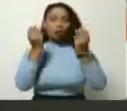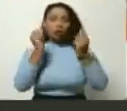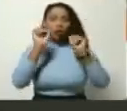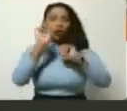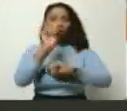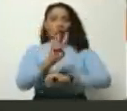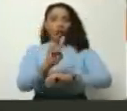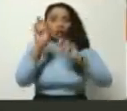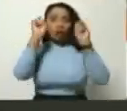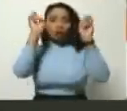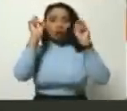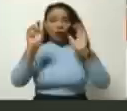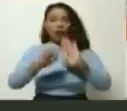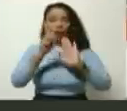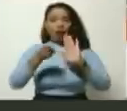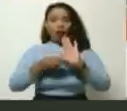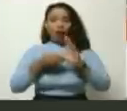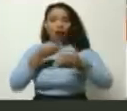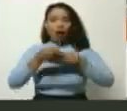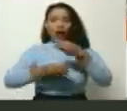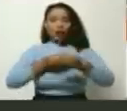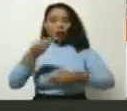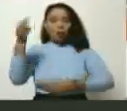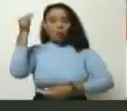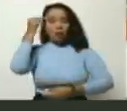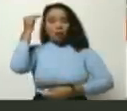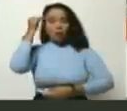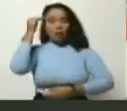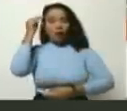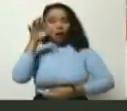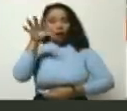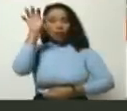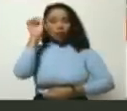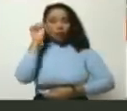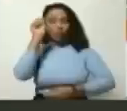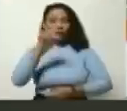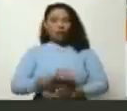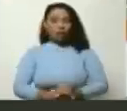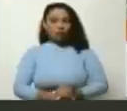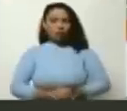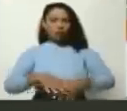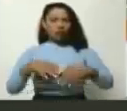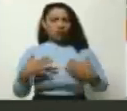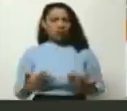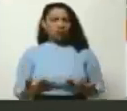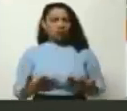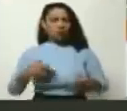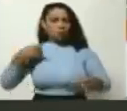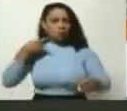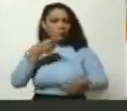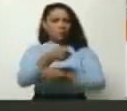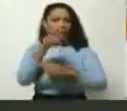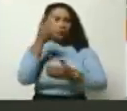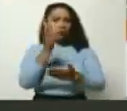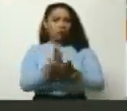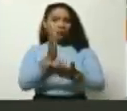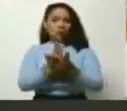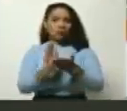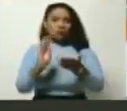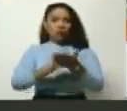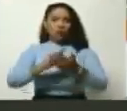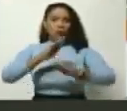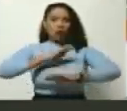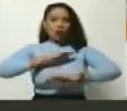términos generales contenidos en el memorando de entendimiento, que las obliga siempre a poner el bienestar